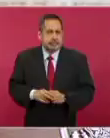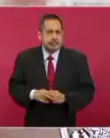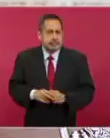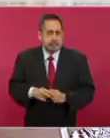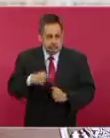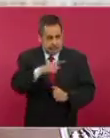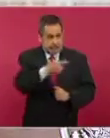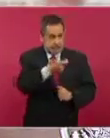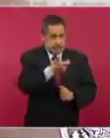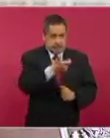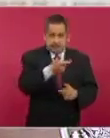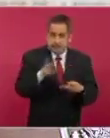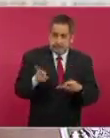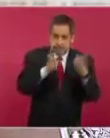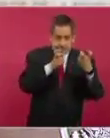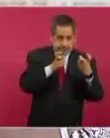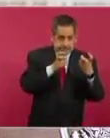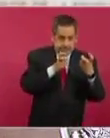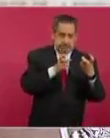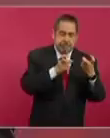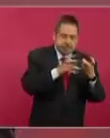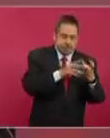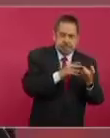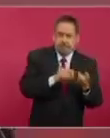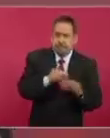que devuelvan